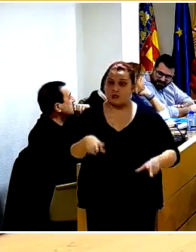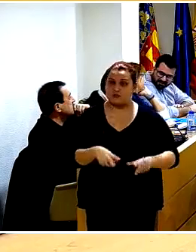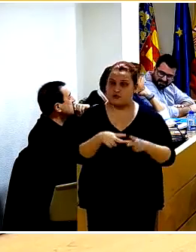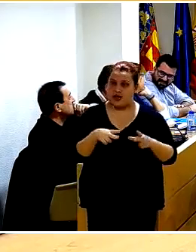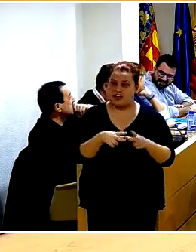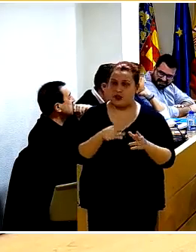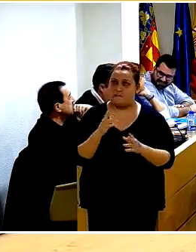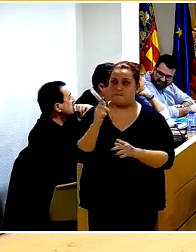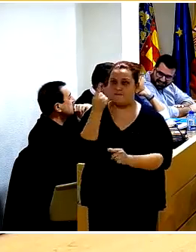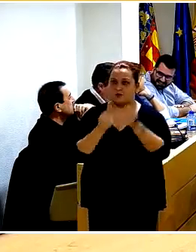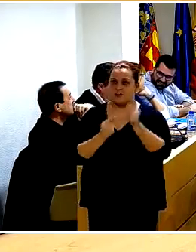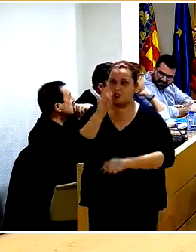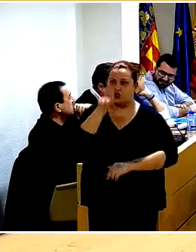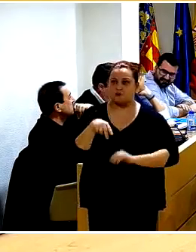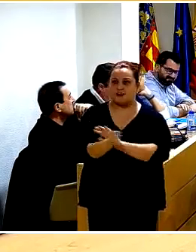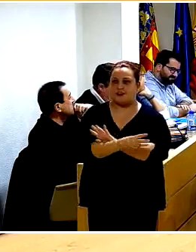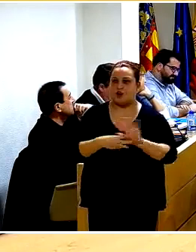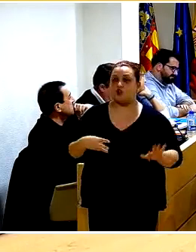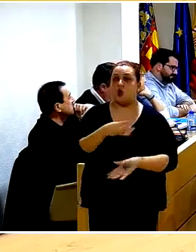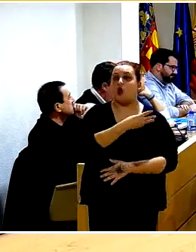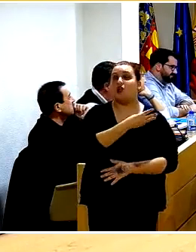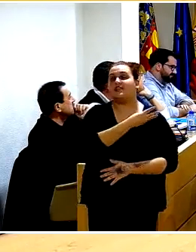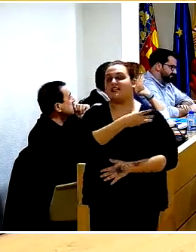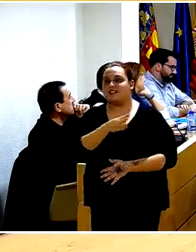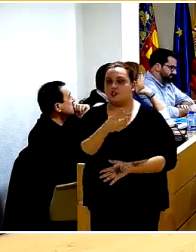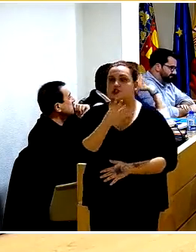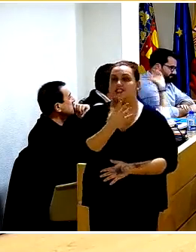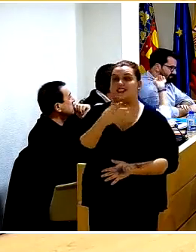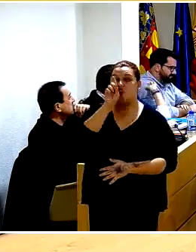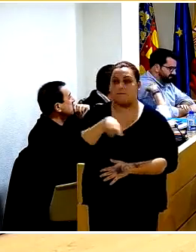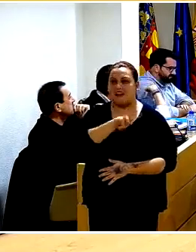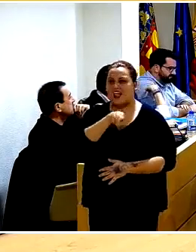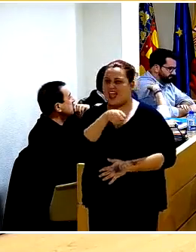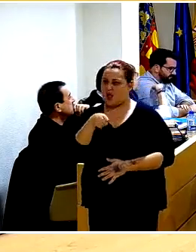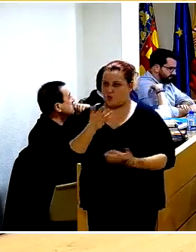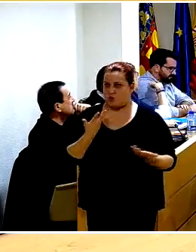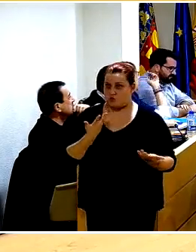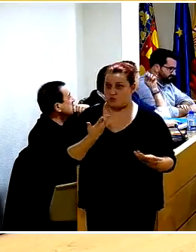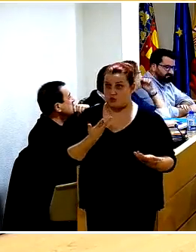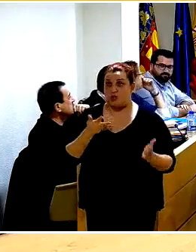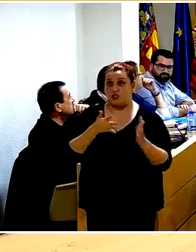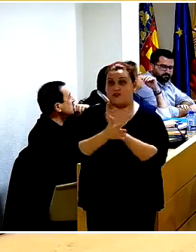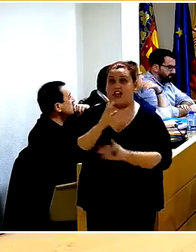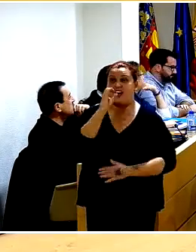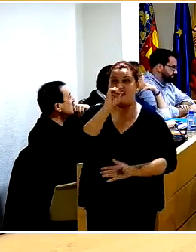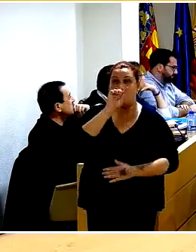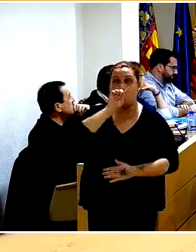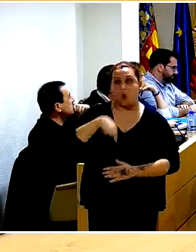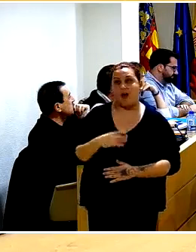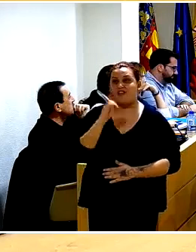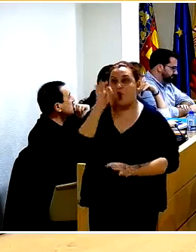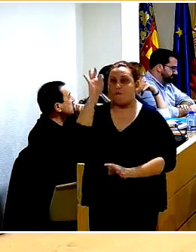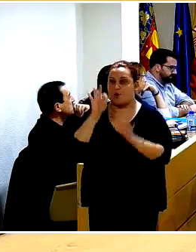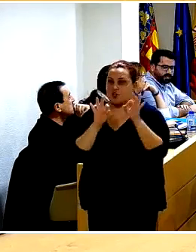estaban presupuestados en 335.000 euros, con lo cual en estos momentos tiene un 0% de incremento, es decir, se